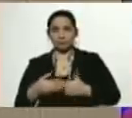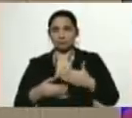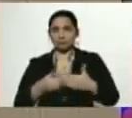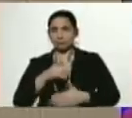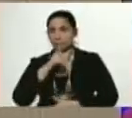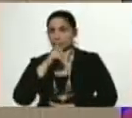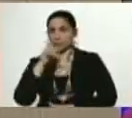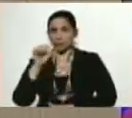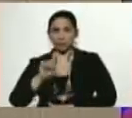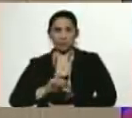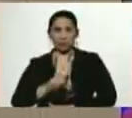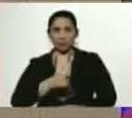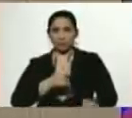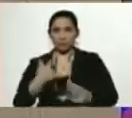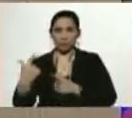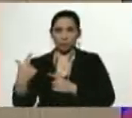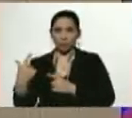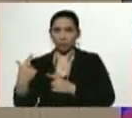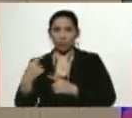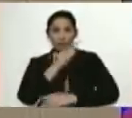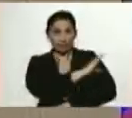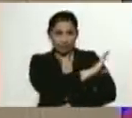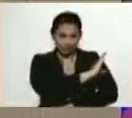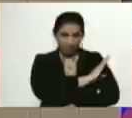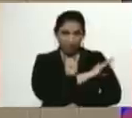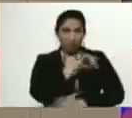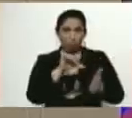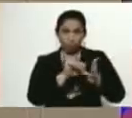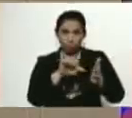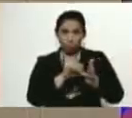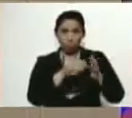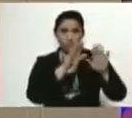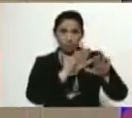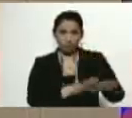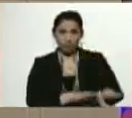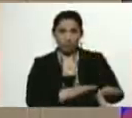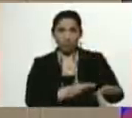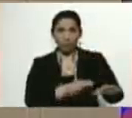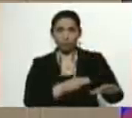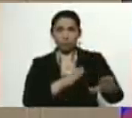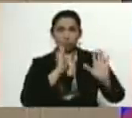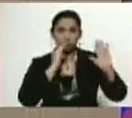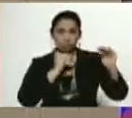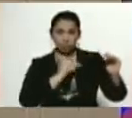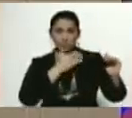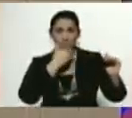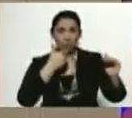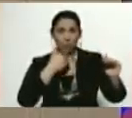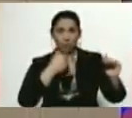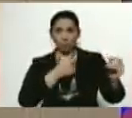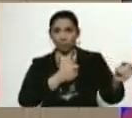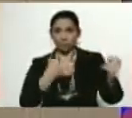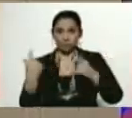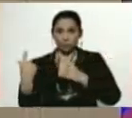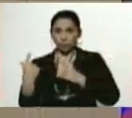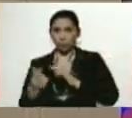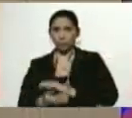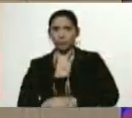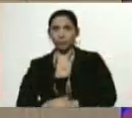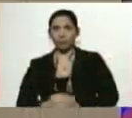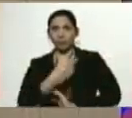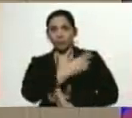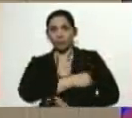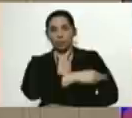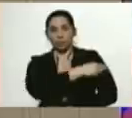mala. Fue trasladado de la clínica privada donde estaba para recibir mejor atención en una unidad de cuidados intensivos en uno de los